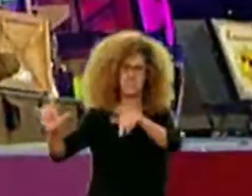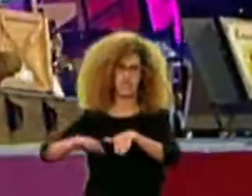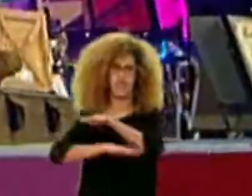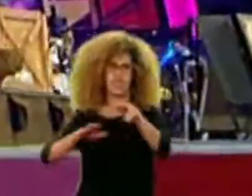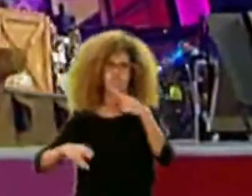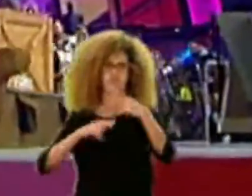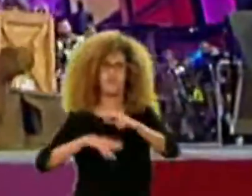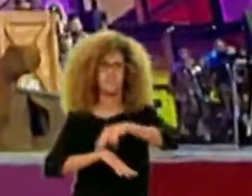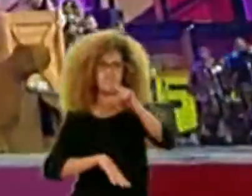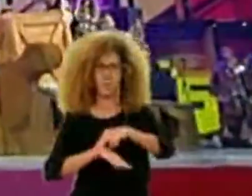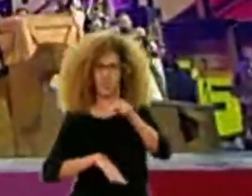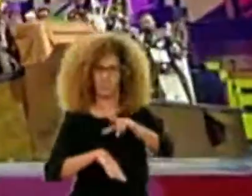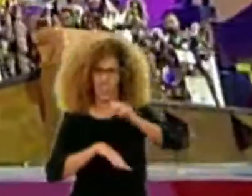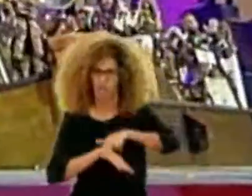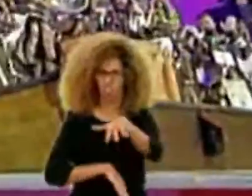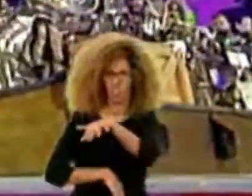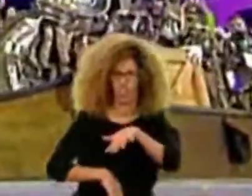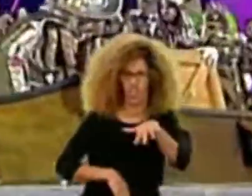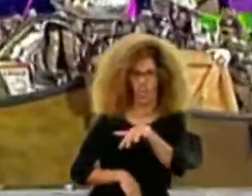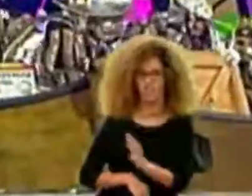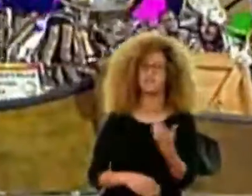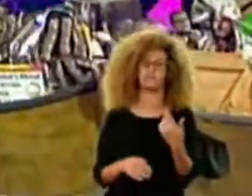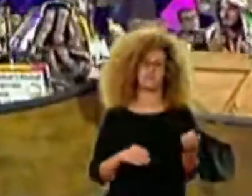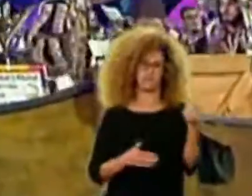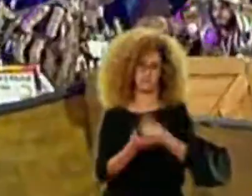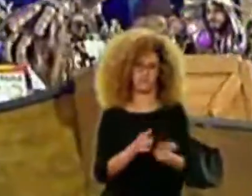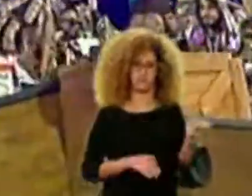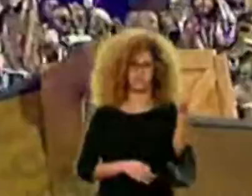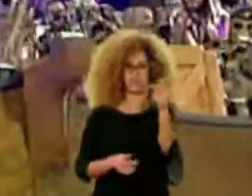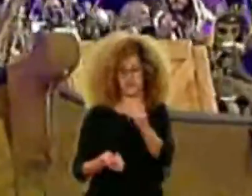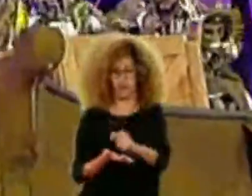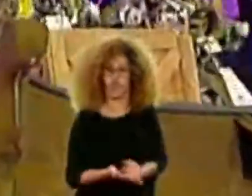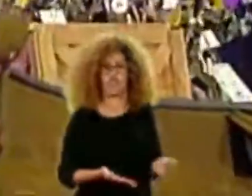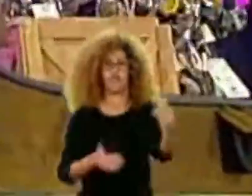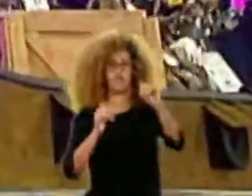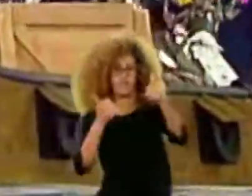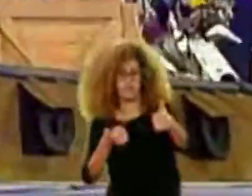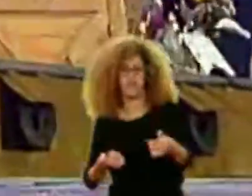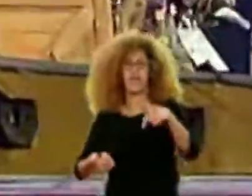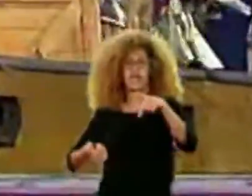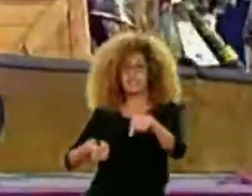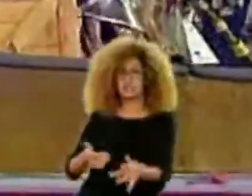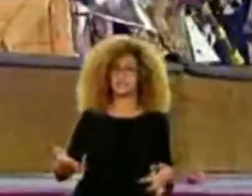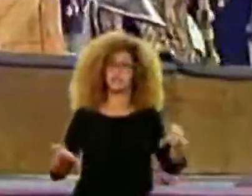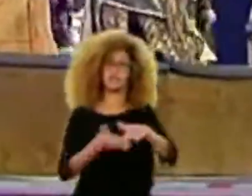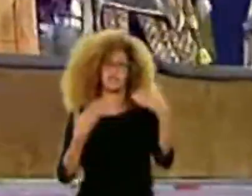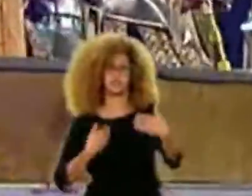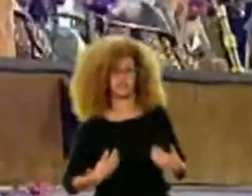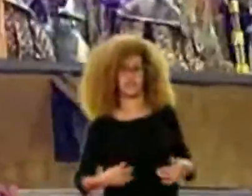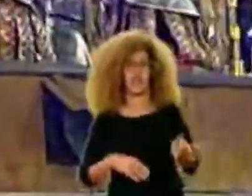¡San Mateo! ¿Dónde es eso? Mejor vuelvo a empezar. Hemos llegado a la tierra